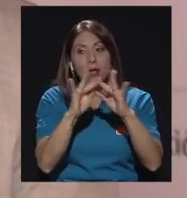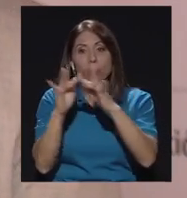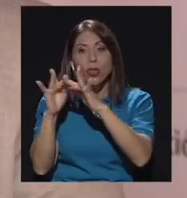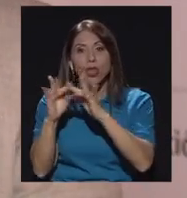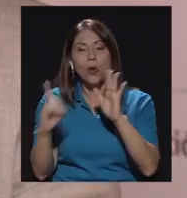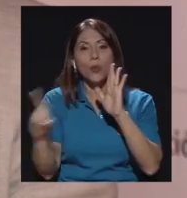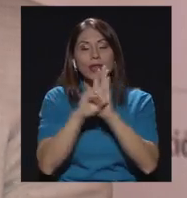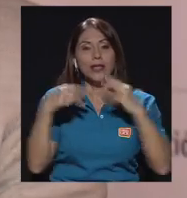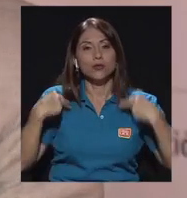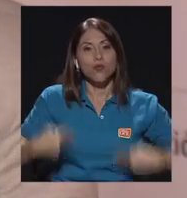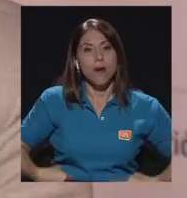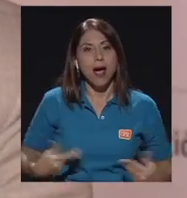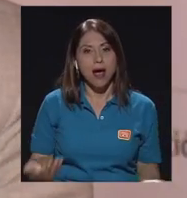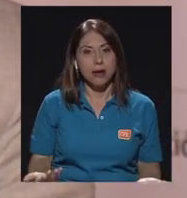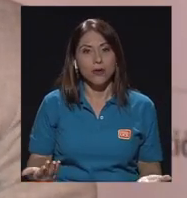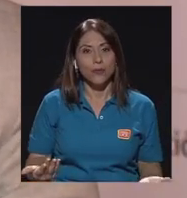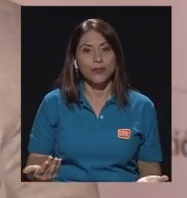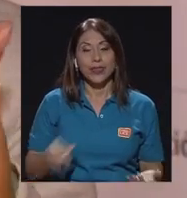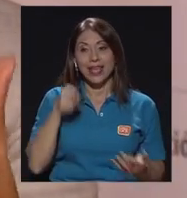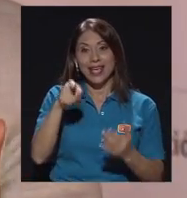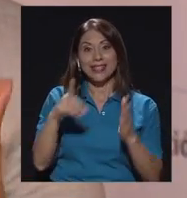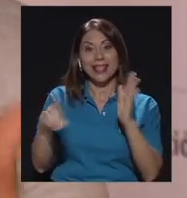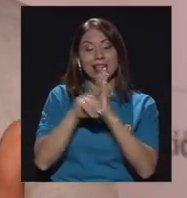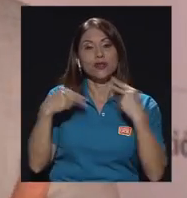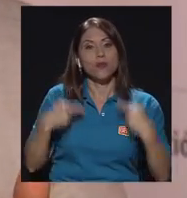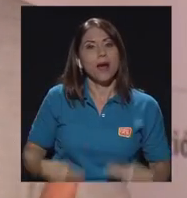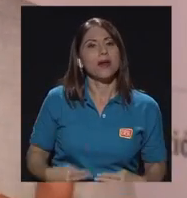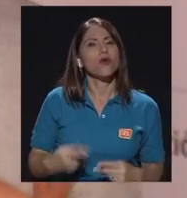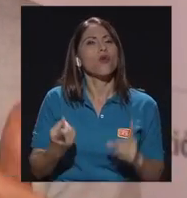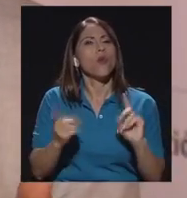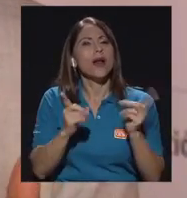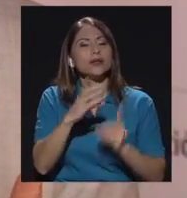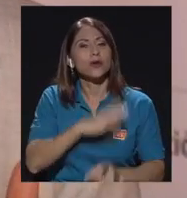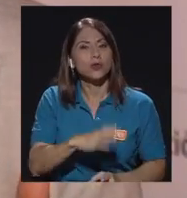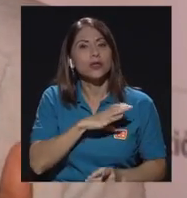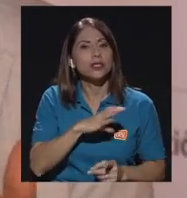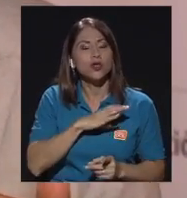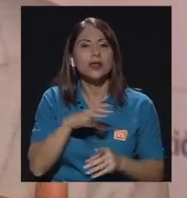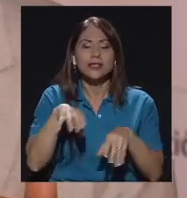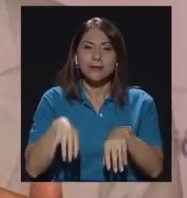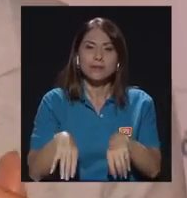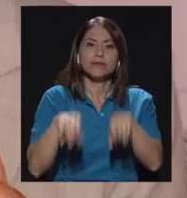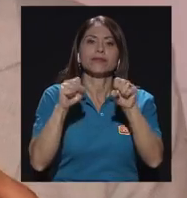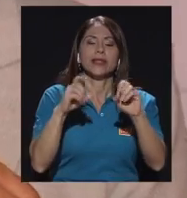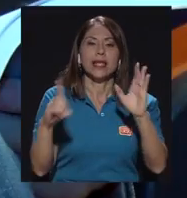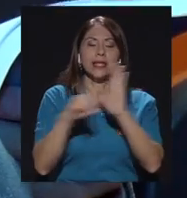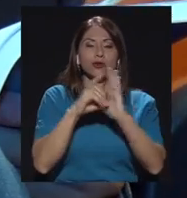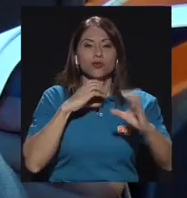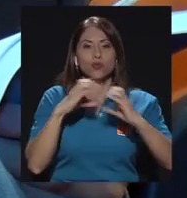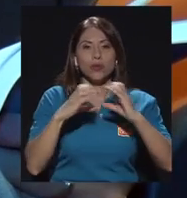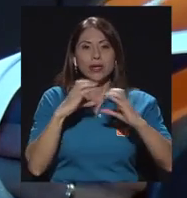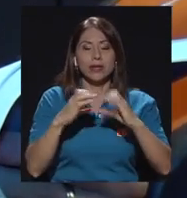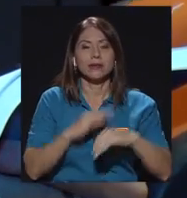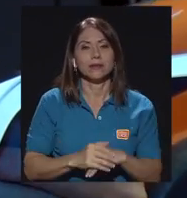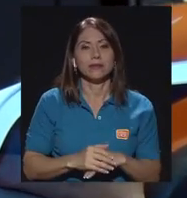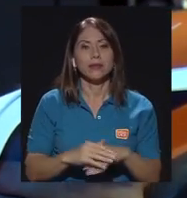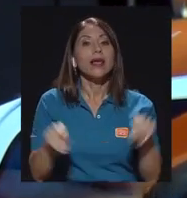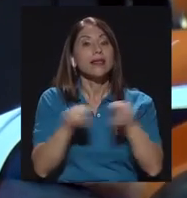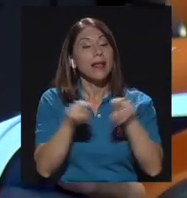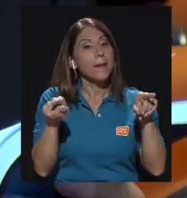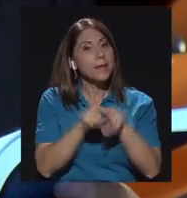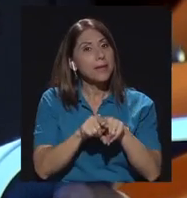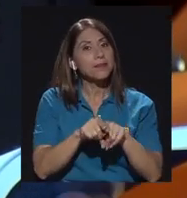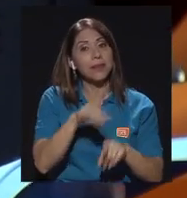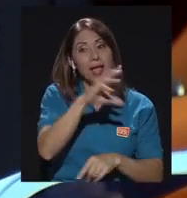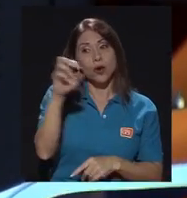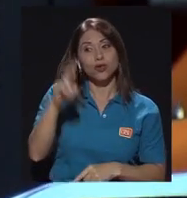y ver bajo este derecho humano cuáles son las condiciones en que se ejercen los derechos comunicativos. También aproximarnos en